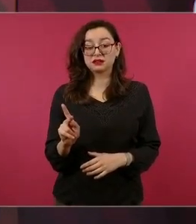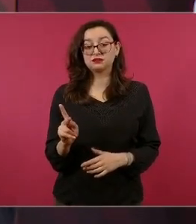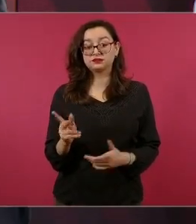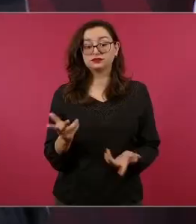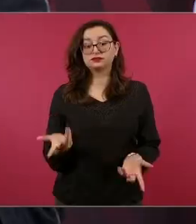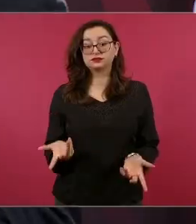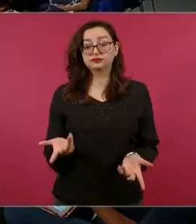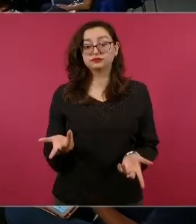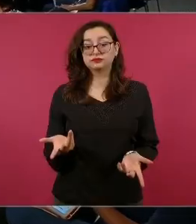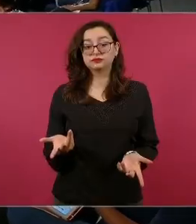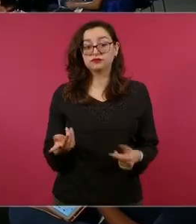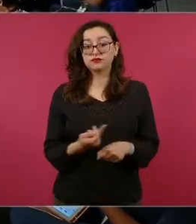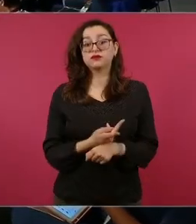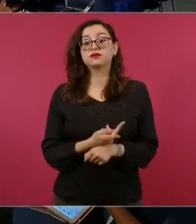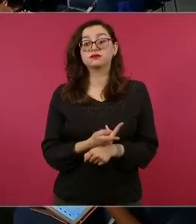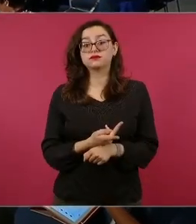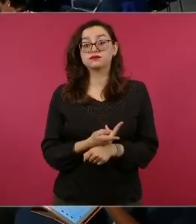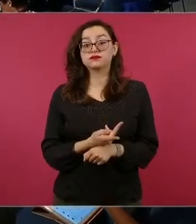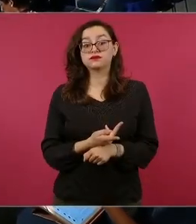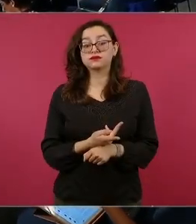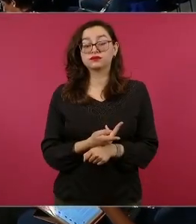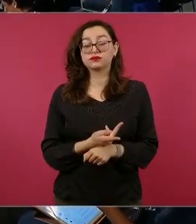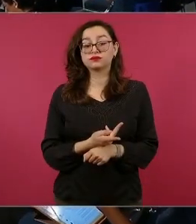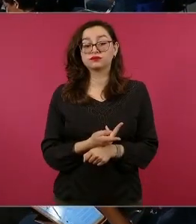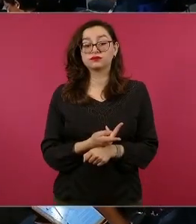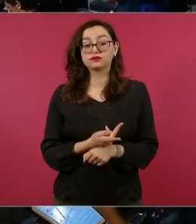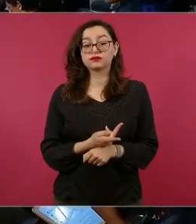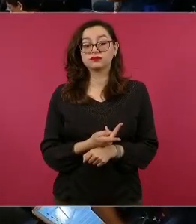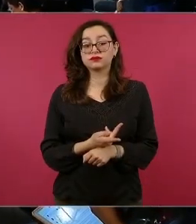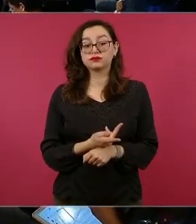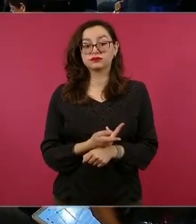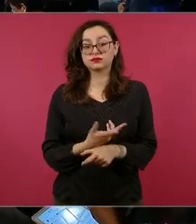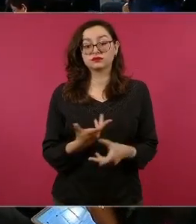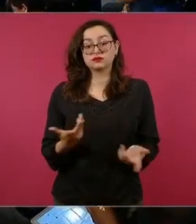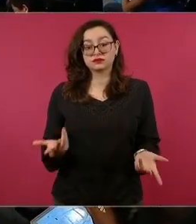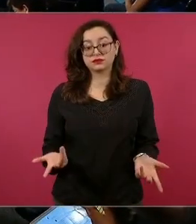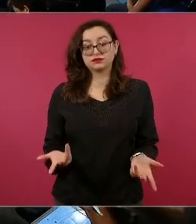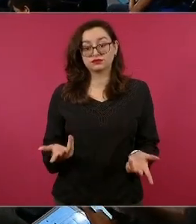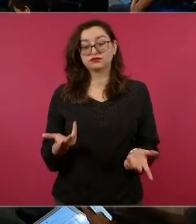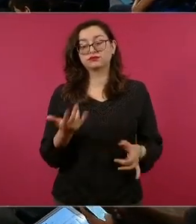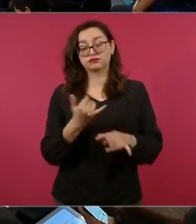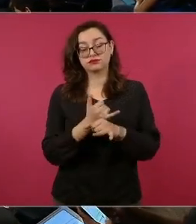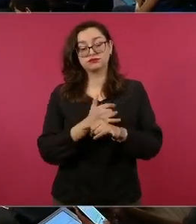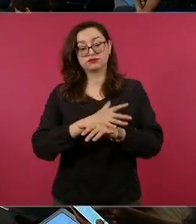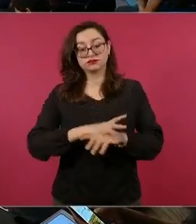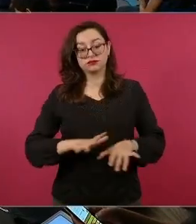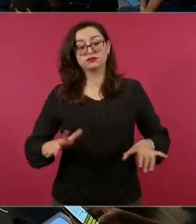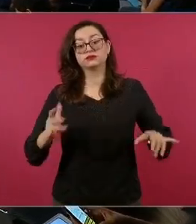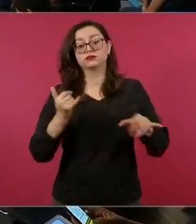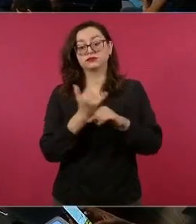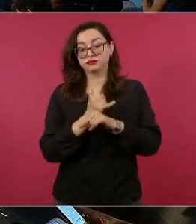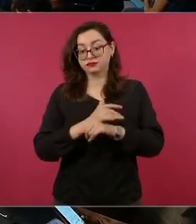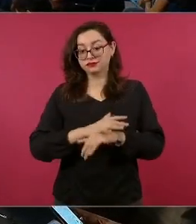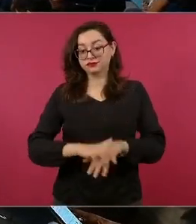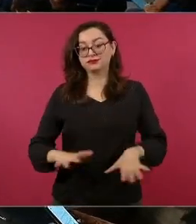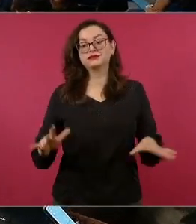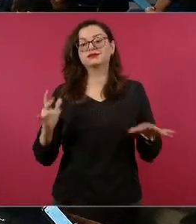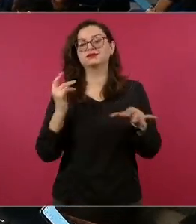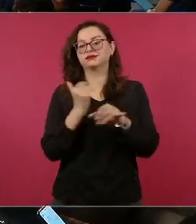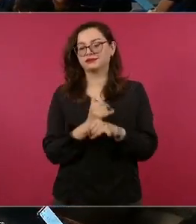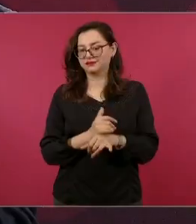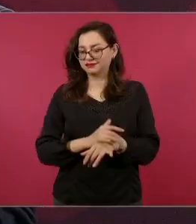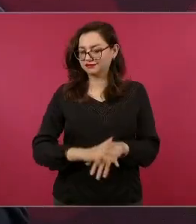regresando al tema, hay que estar informando, hay que estar